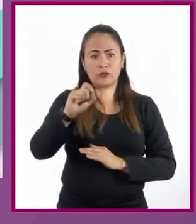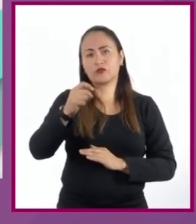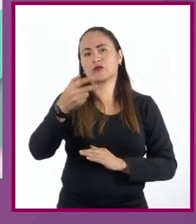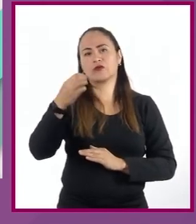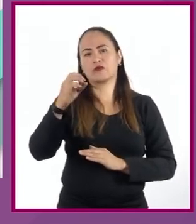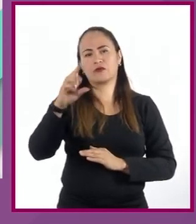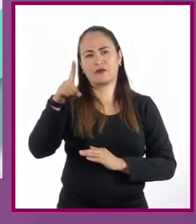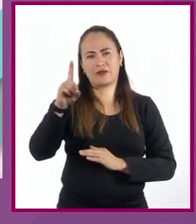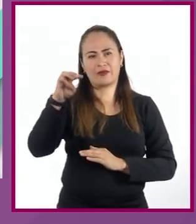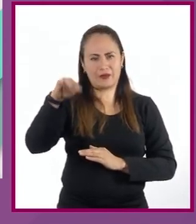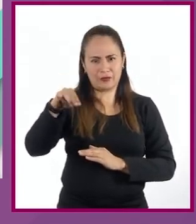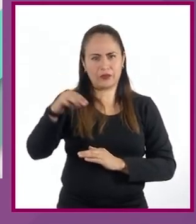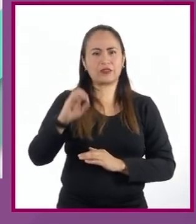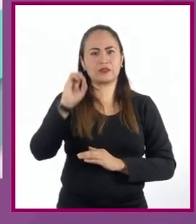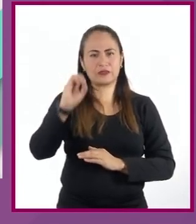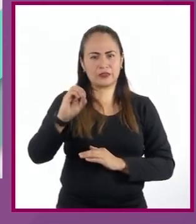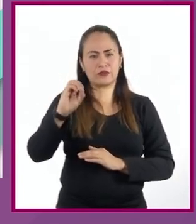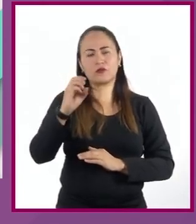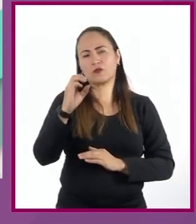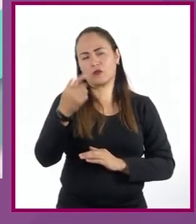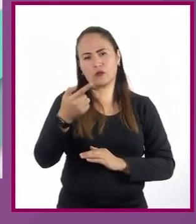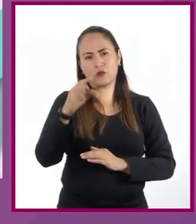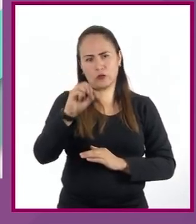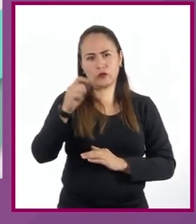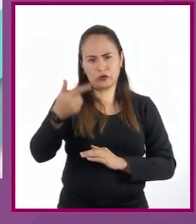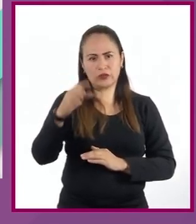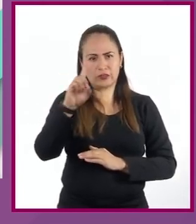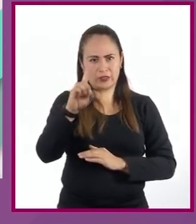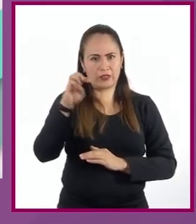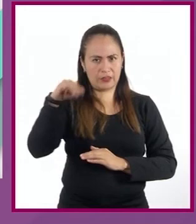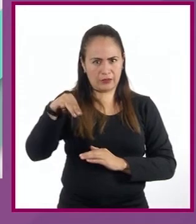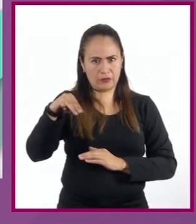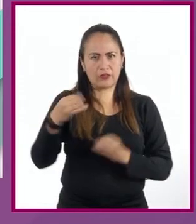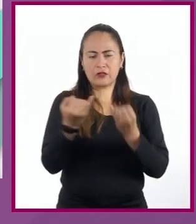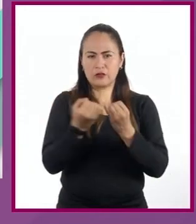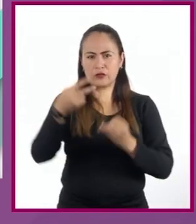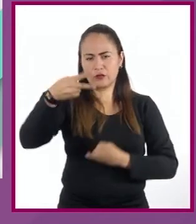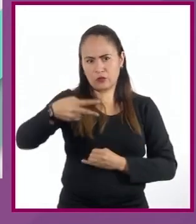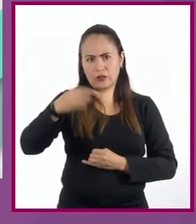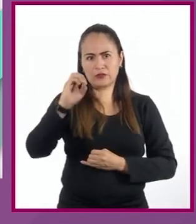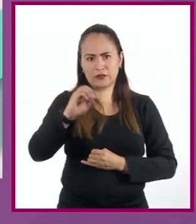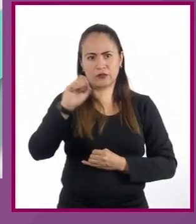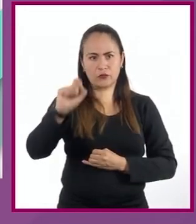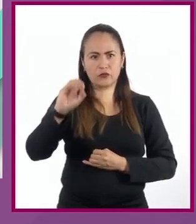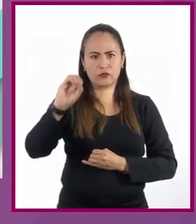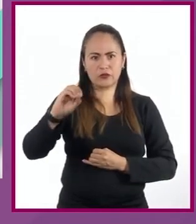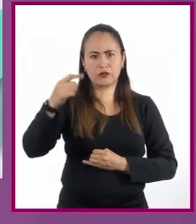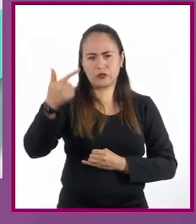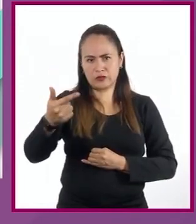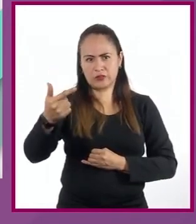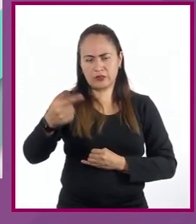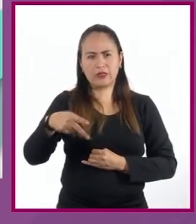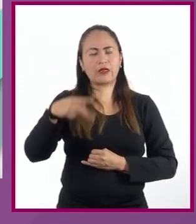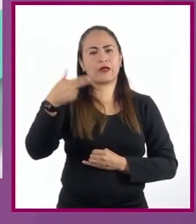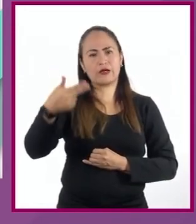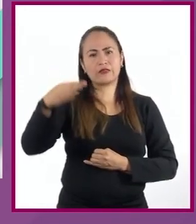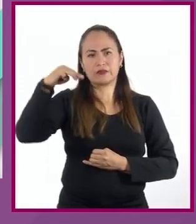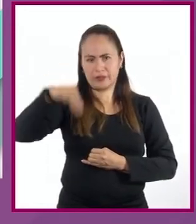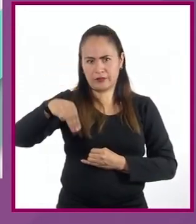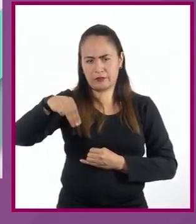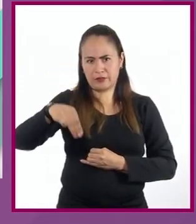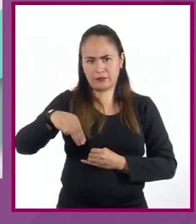decámetros. 0.7 decámetros son equivalentes a 0.07 hectómetros y